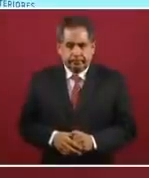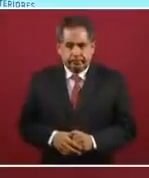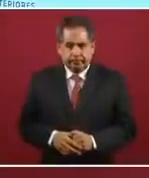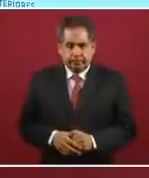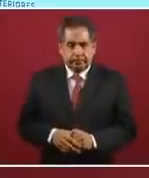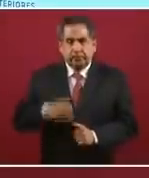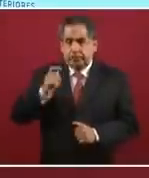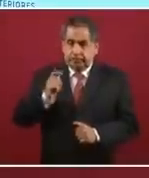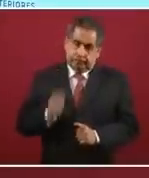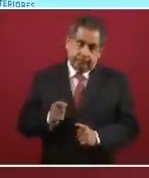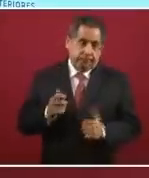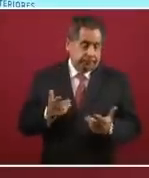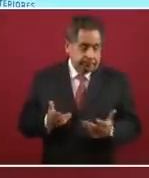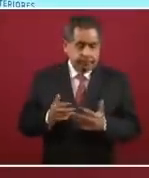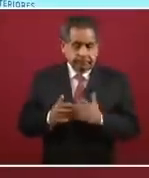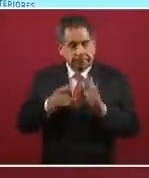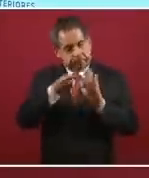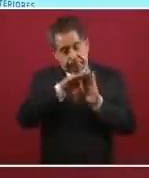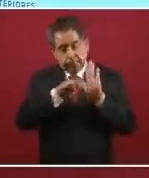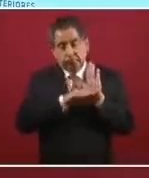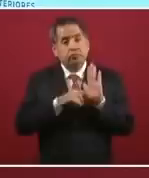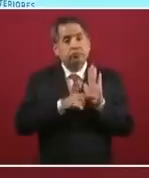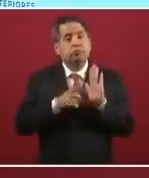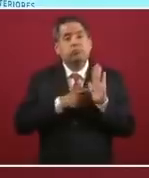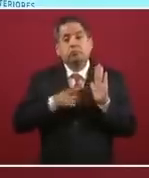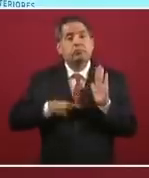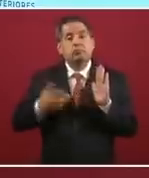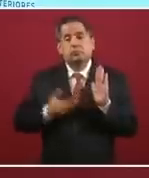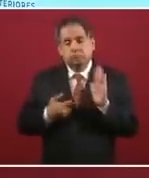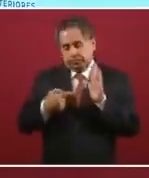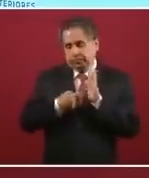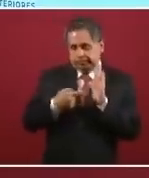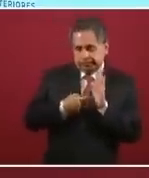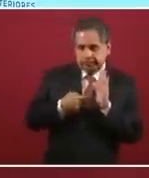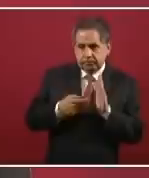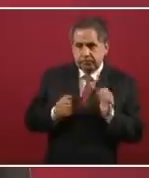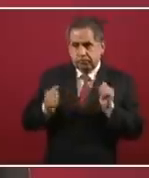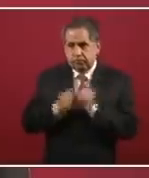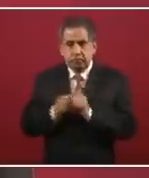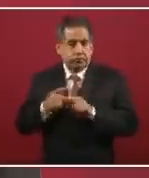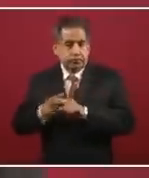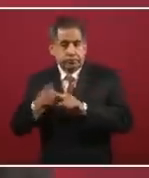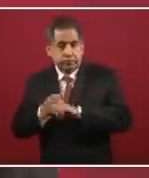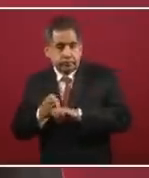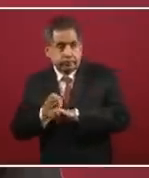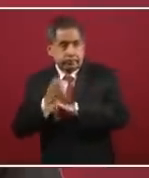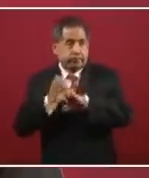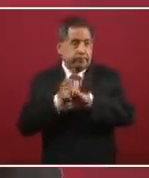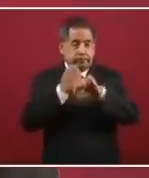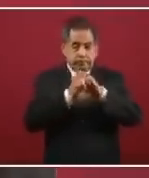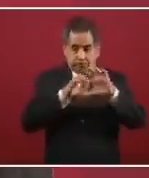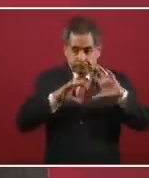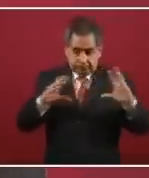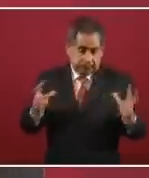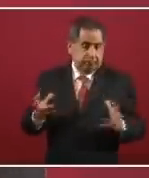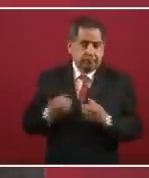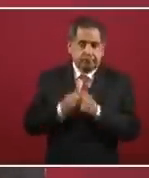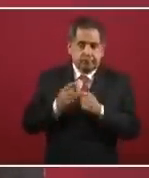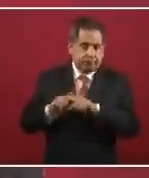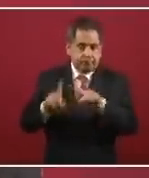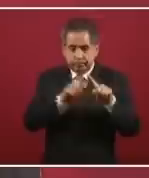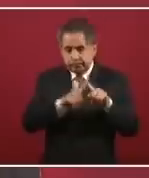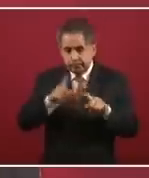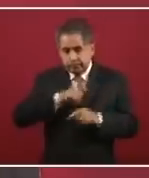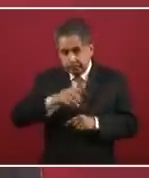Acto seguido, además de tener ese protocolo, se hizo con todas las entidades federativas que están involucradas diferentes tipos